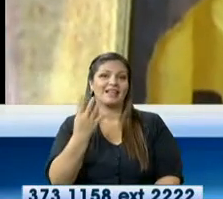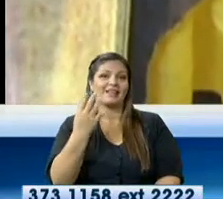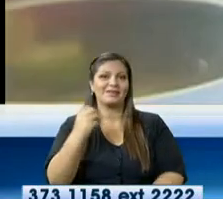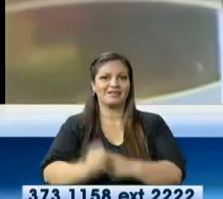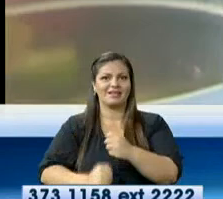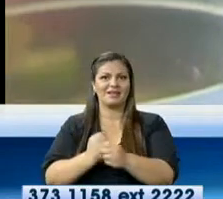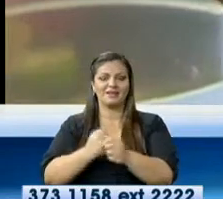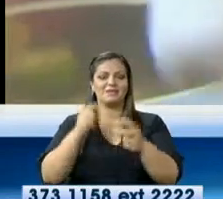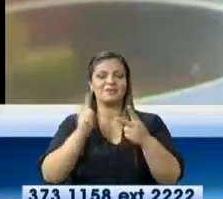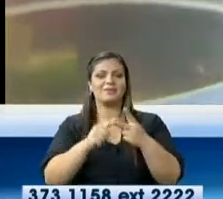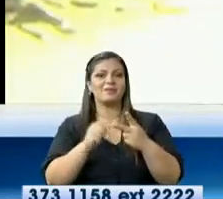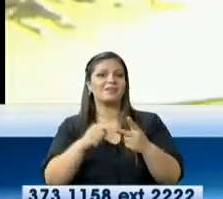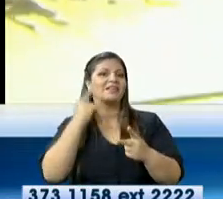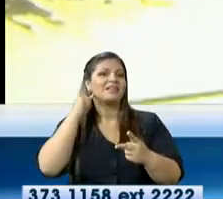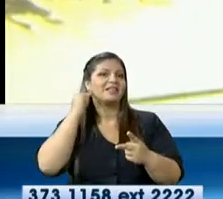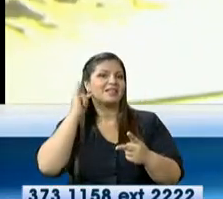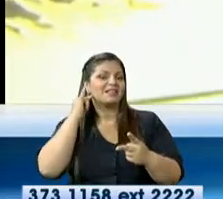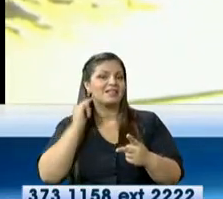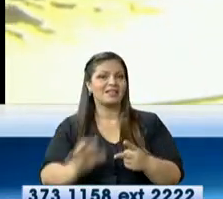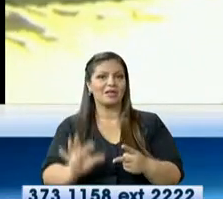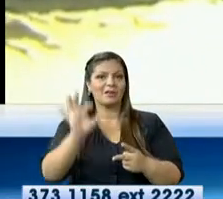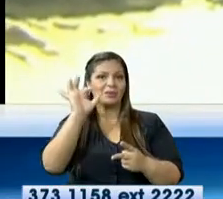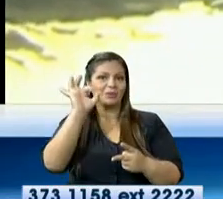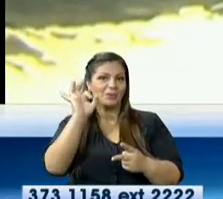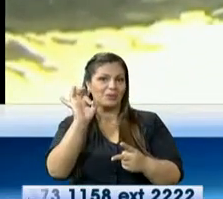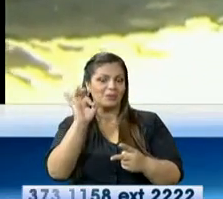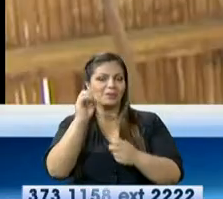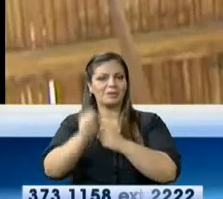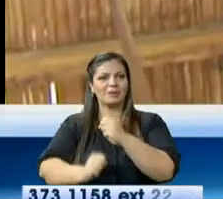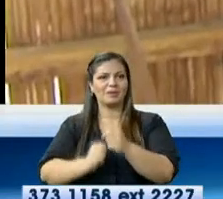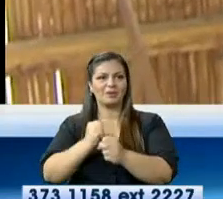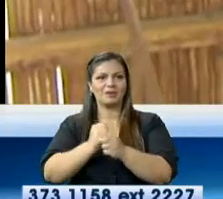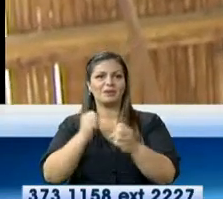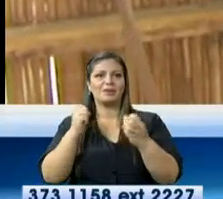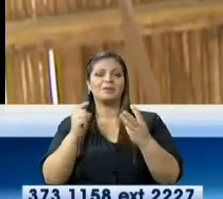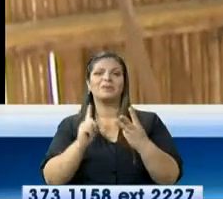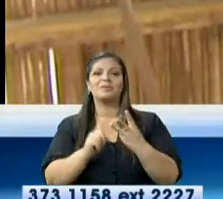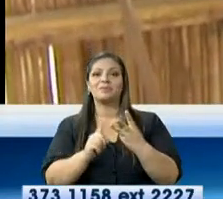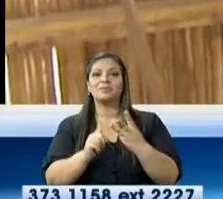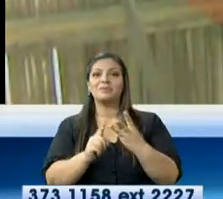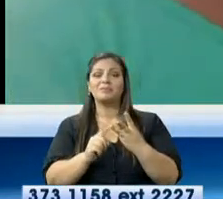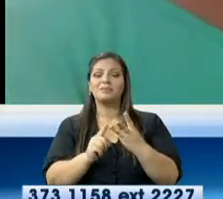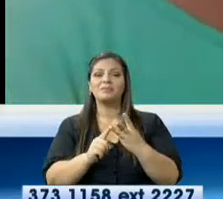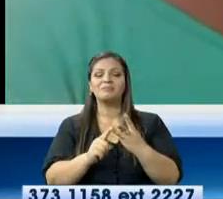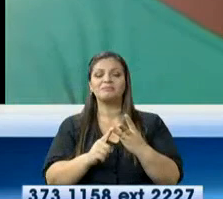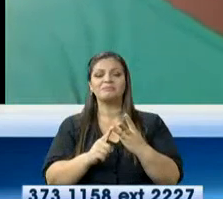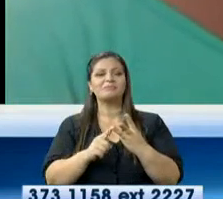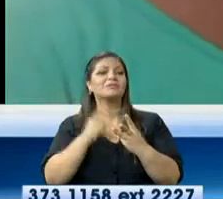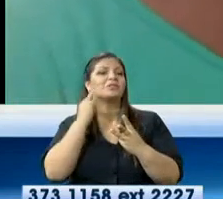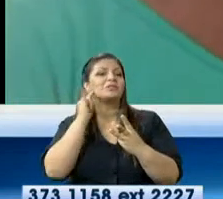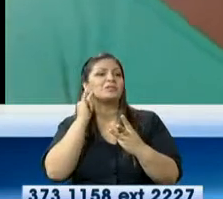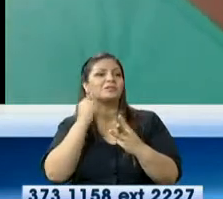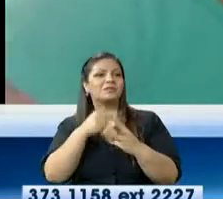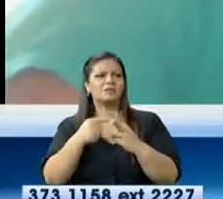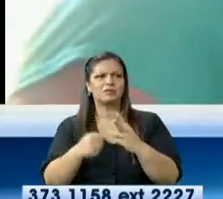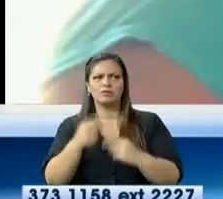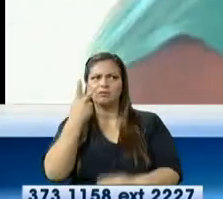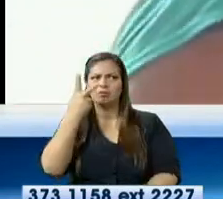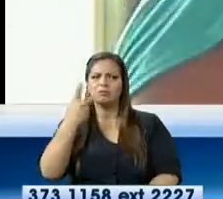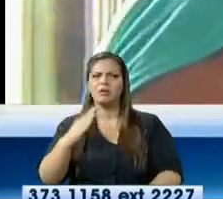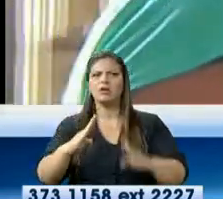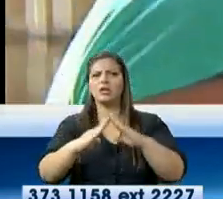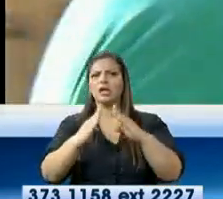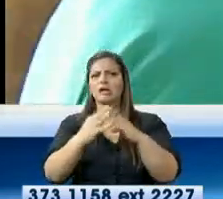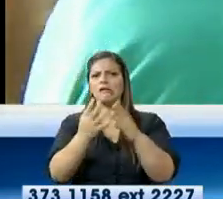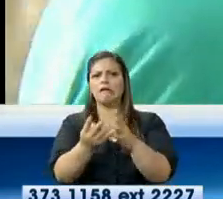tienen aquí es el esfuerzo materializado de su madre. Aún hay vestigios del ayer. Esta era así de caña. Y poco a